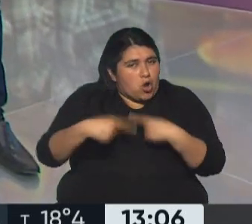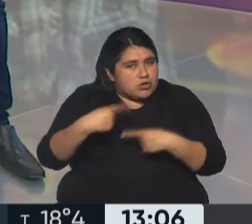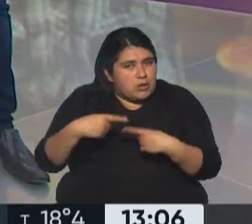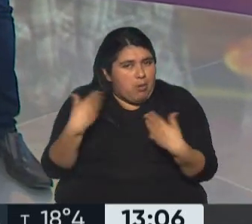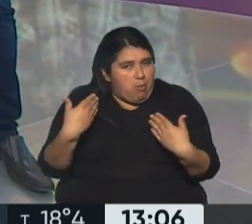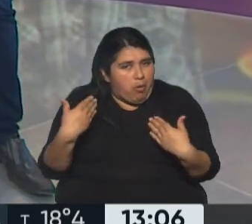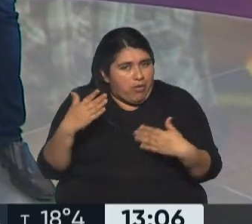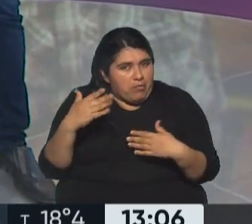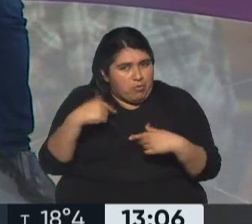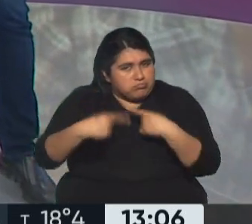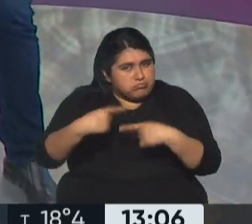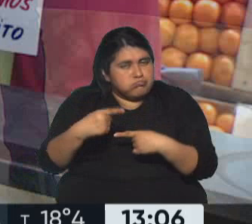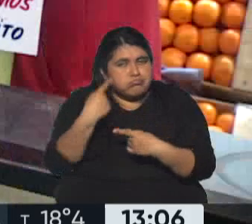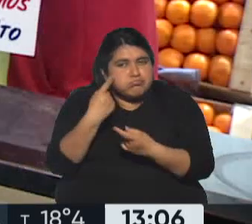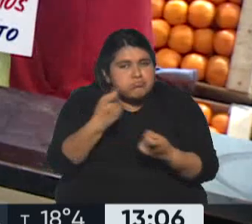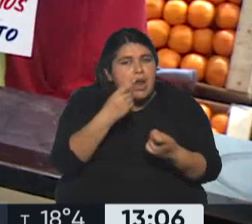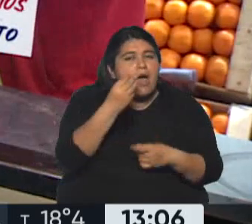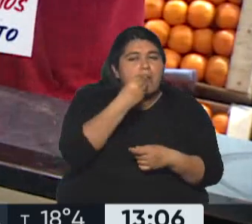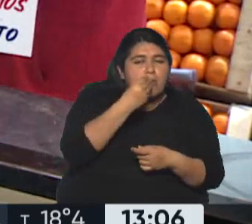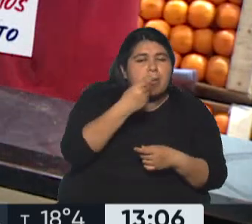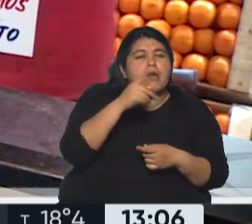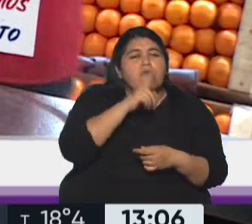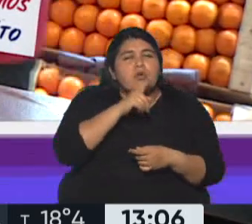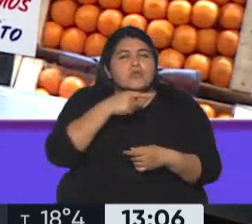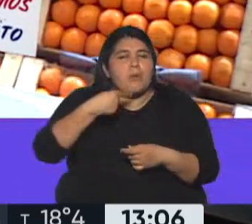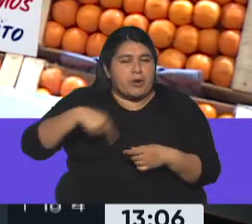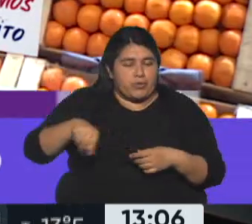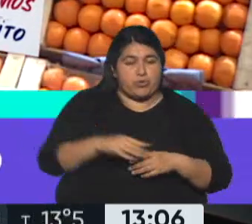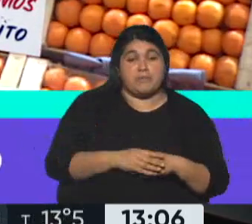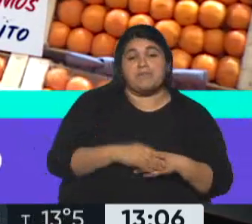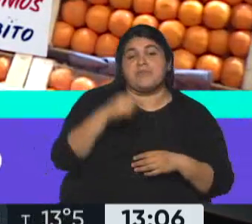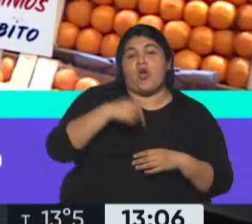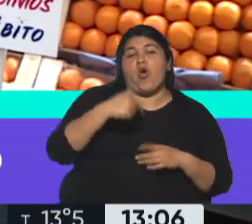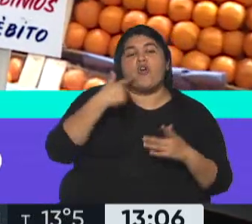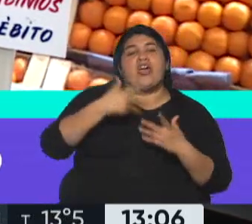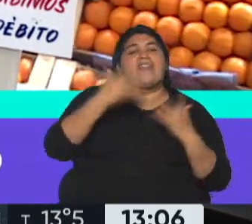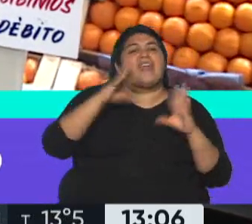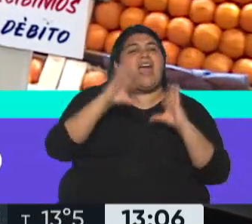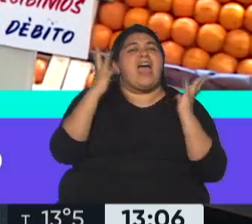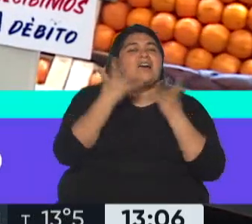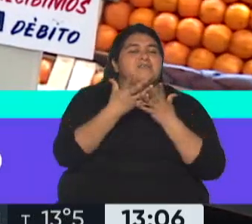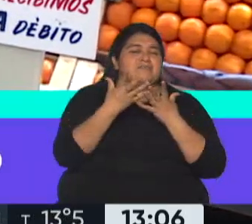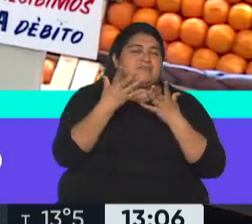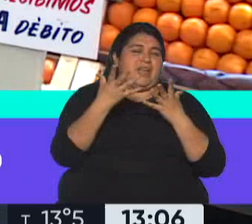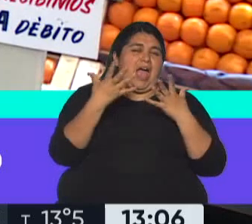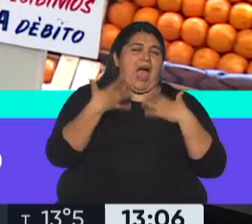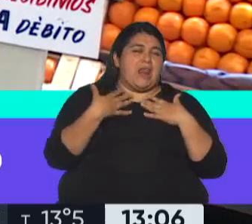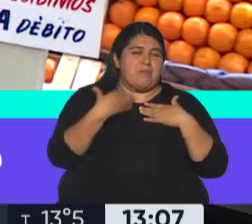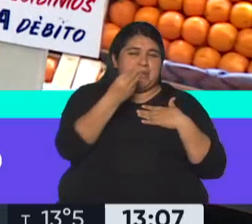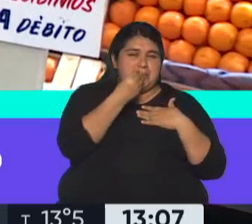frutas y verduras se cumple el día mundial de la alimentación saludable y en este contexto